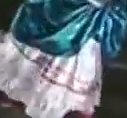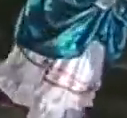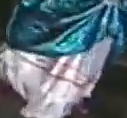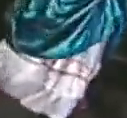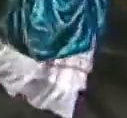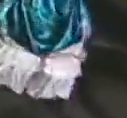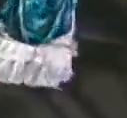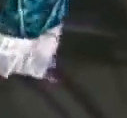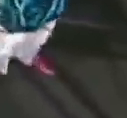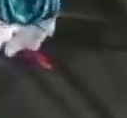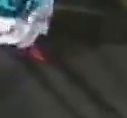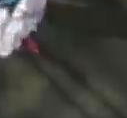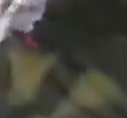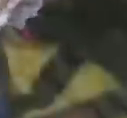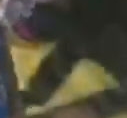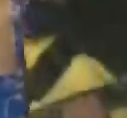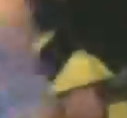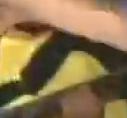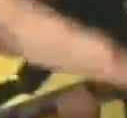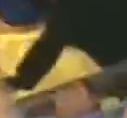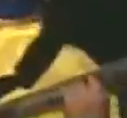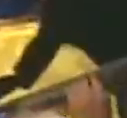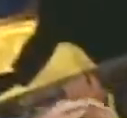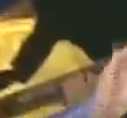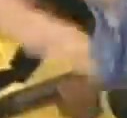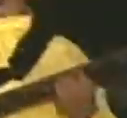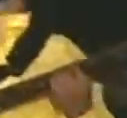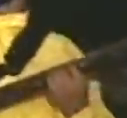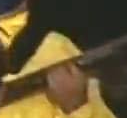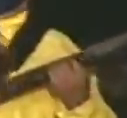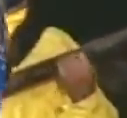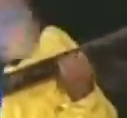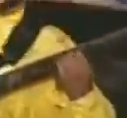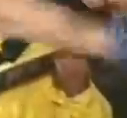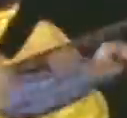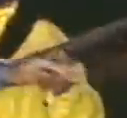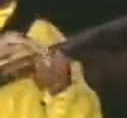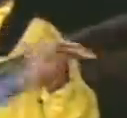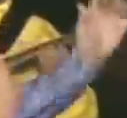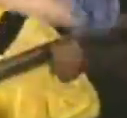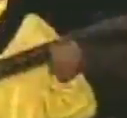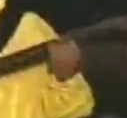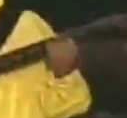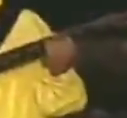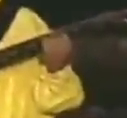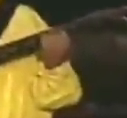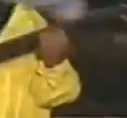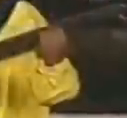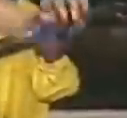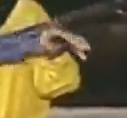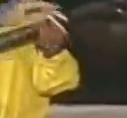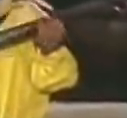night this guy, a sweet Calypso, a sweet night this guy.